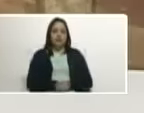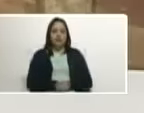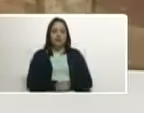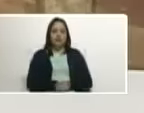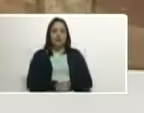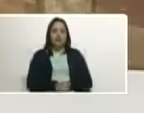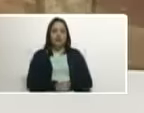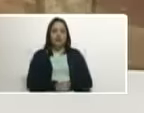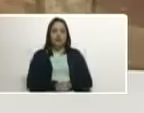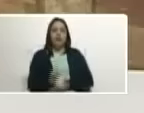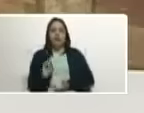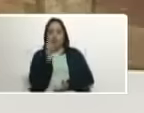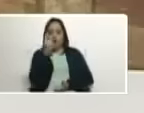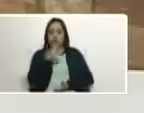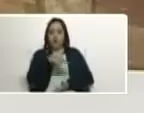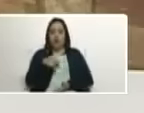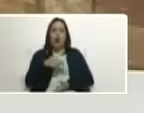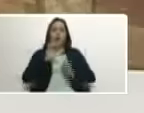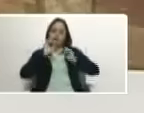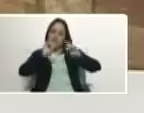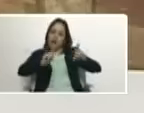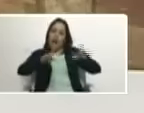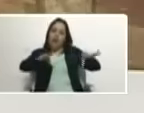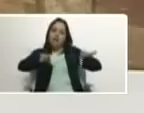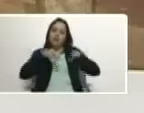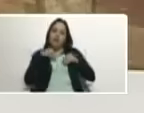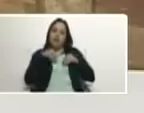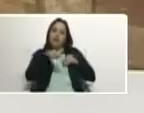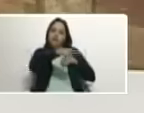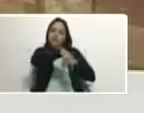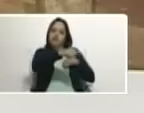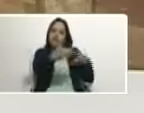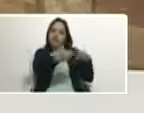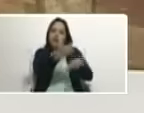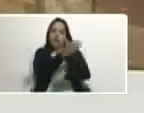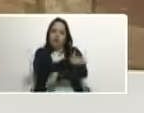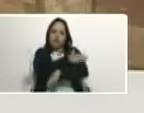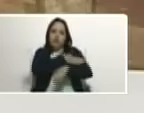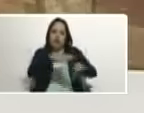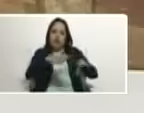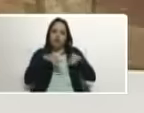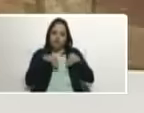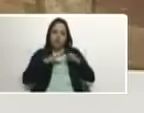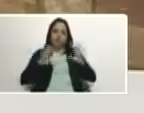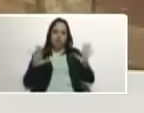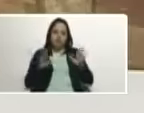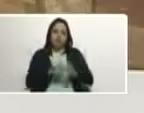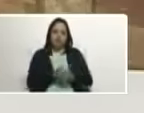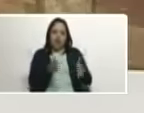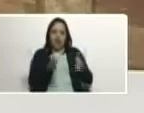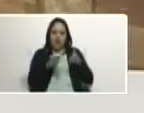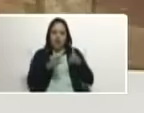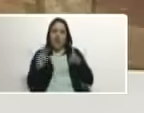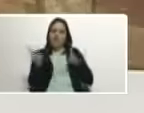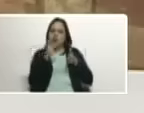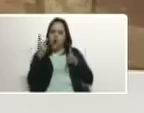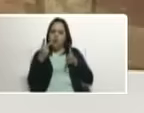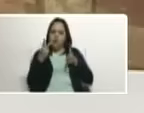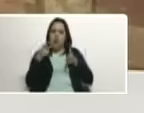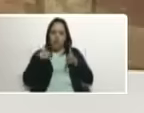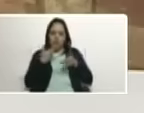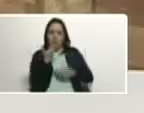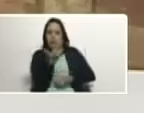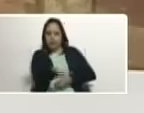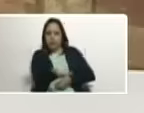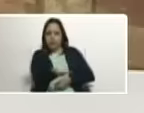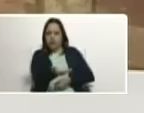Y lo primero que hicimos fue reconocer. Y lo segundo, tender la mano